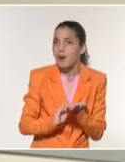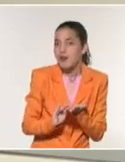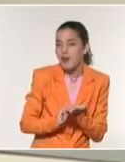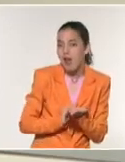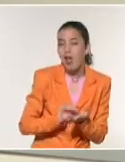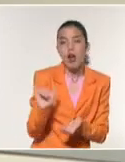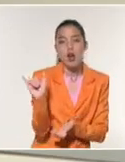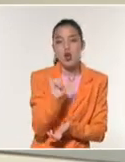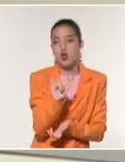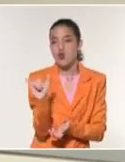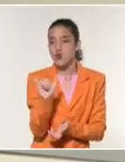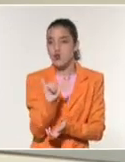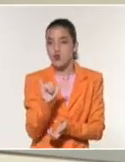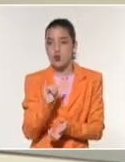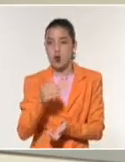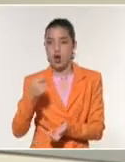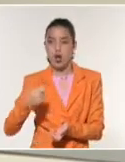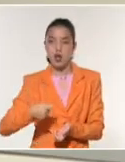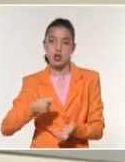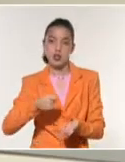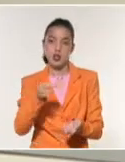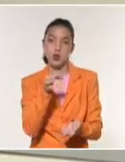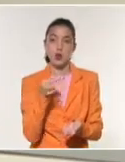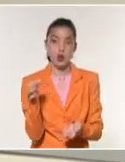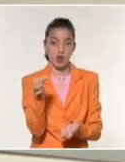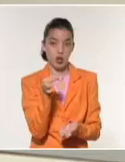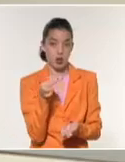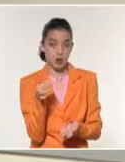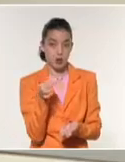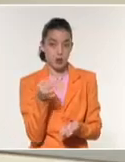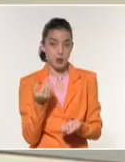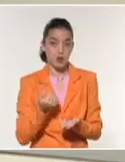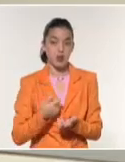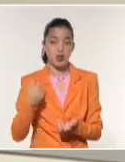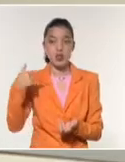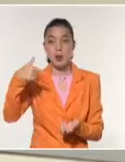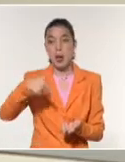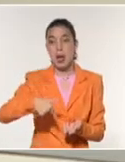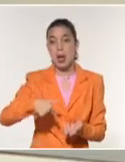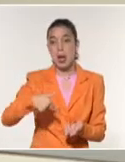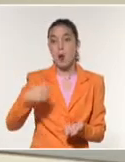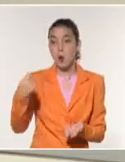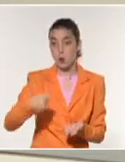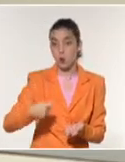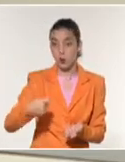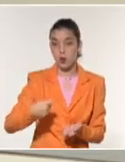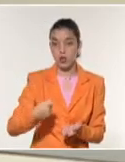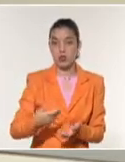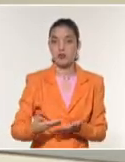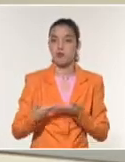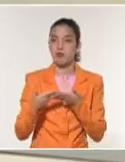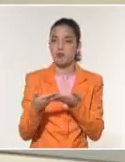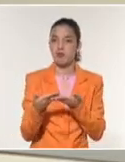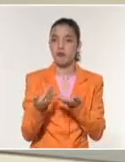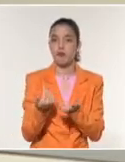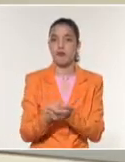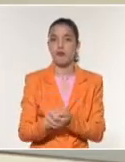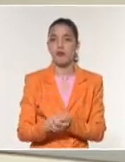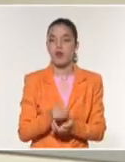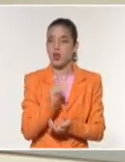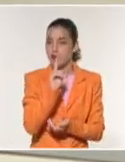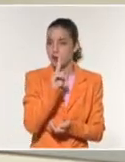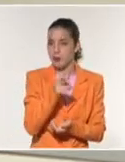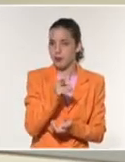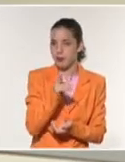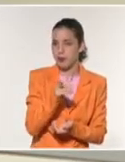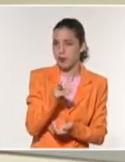el Tribunal Municipal, el juez de ejecución que tenía bajo su mandamiento el